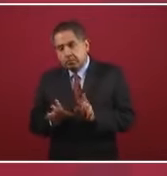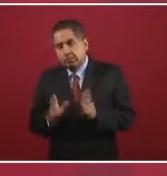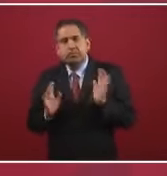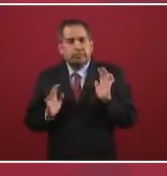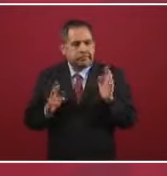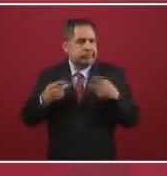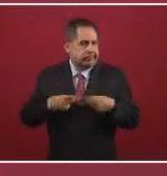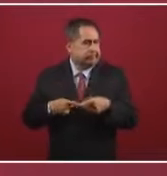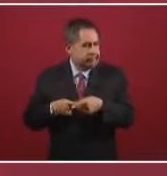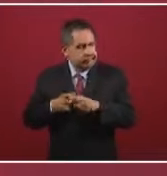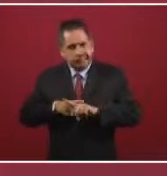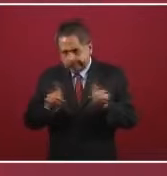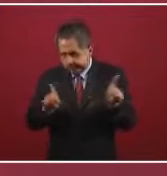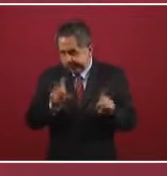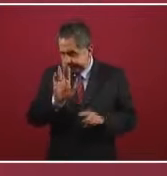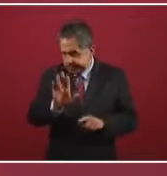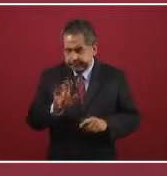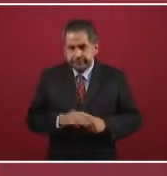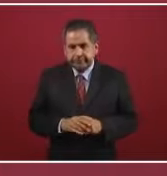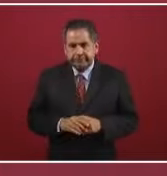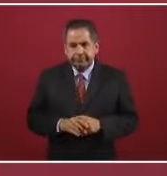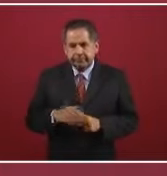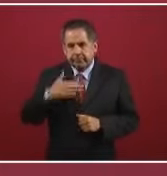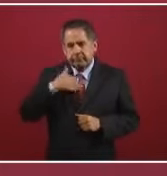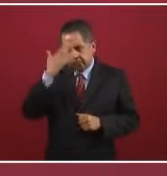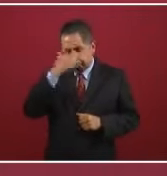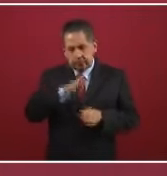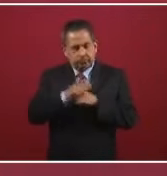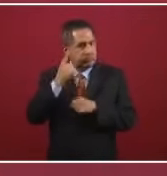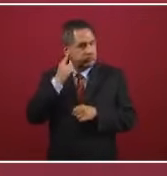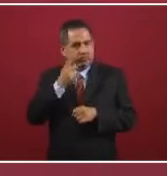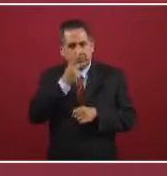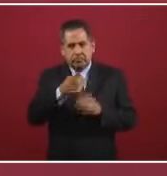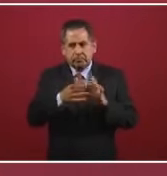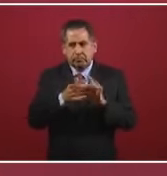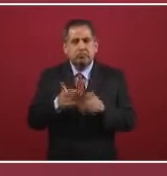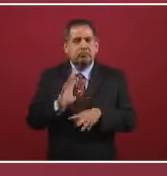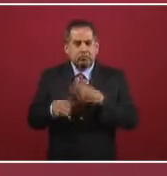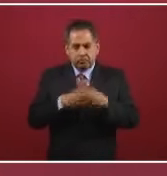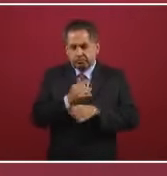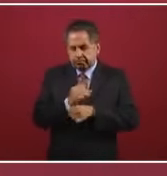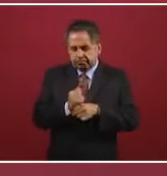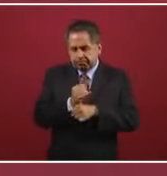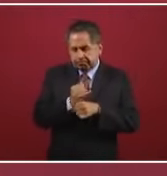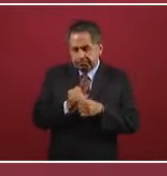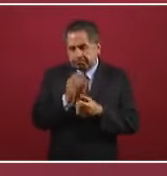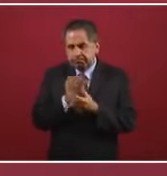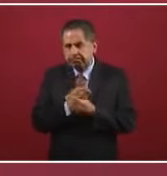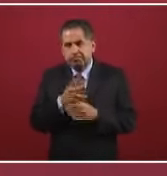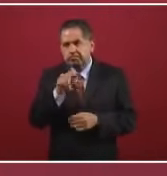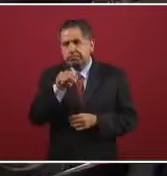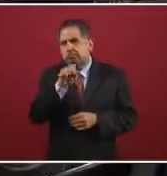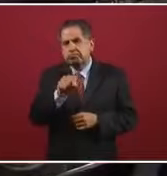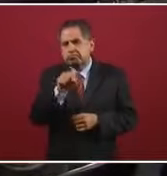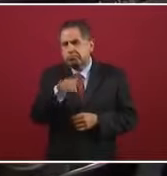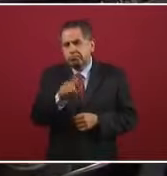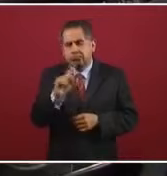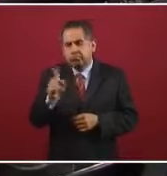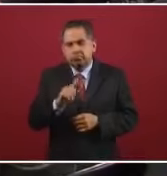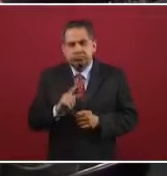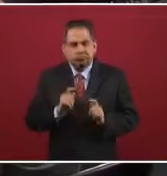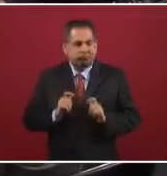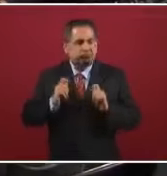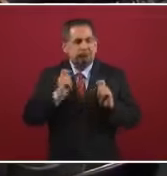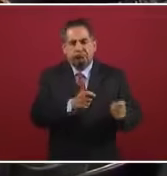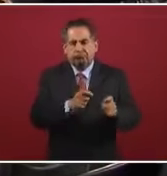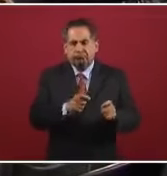a personas. Hay, ya sé qué caso dices, y en ese caso está sujeto a investigación, pero no es atribuible